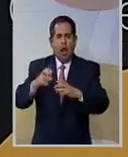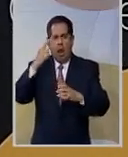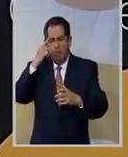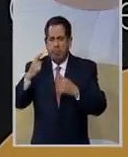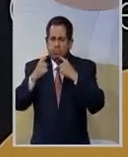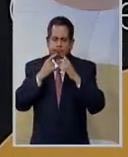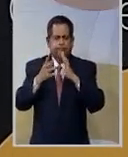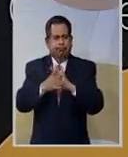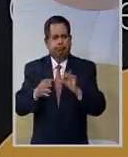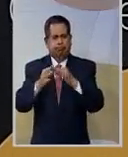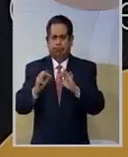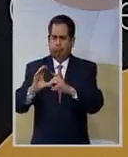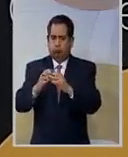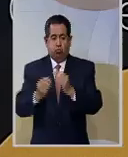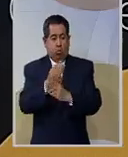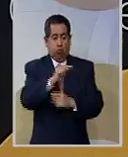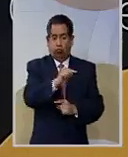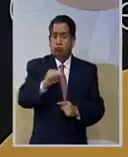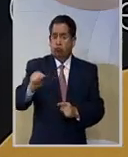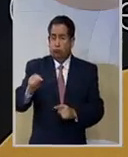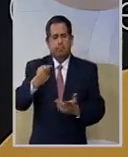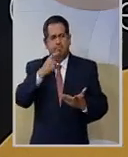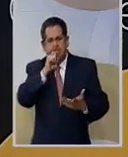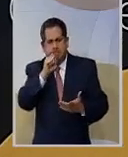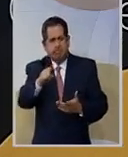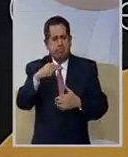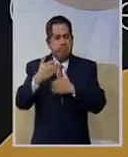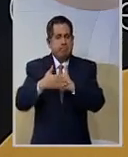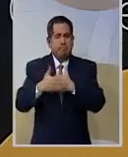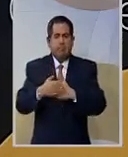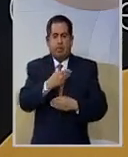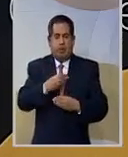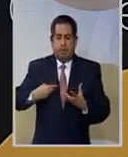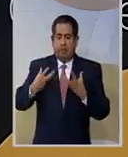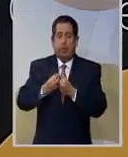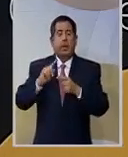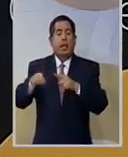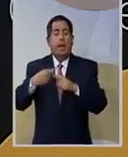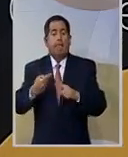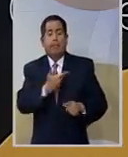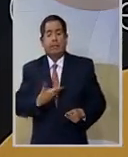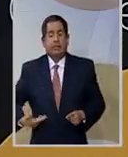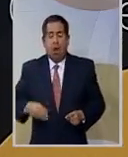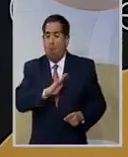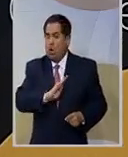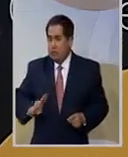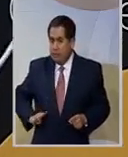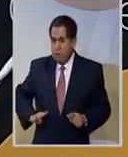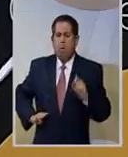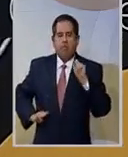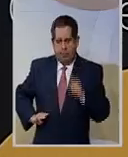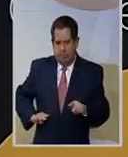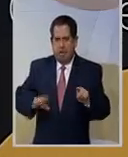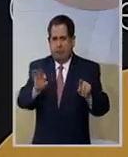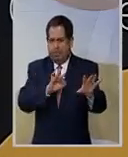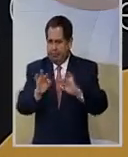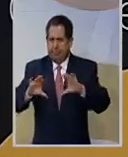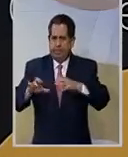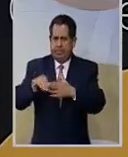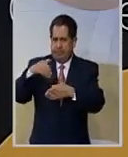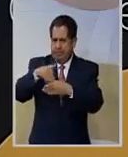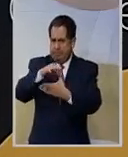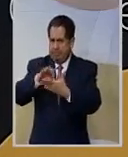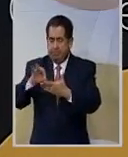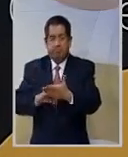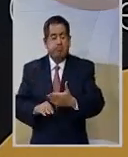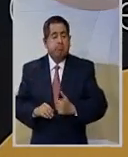los nuevos congresos locales, pero también a los integrantes de los presidentes municipales. Así que de esta manera se ha